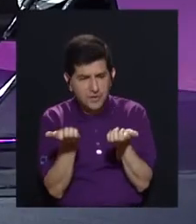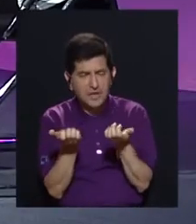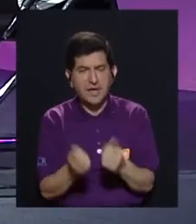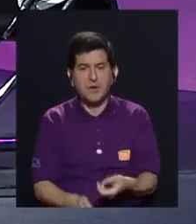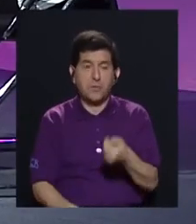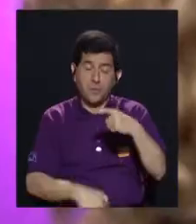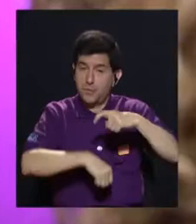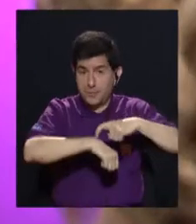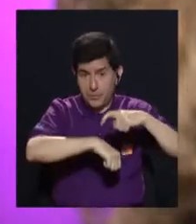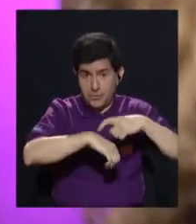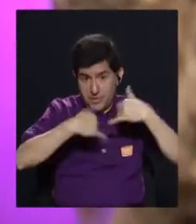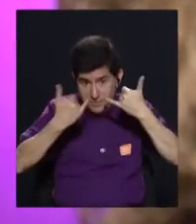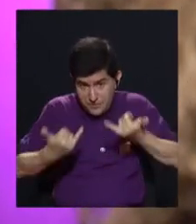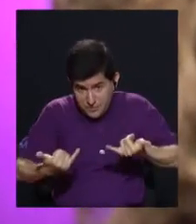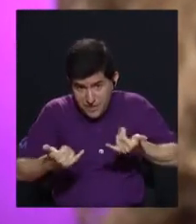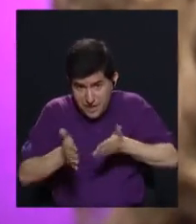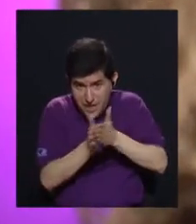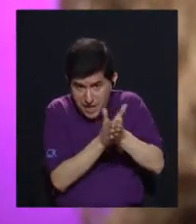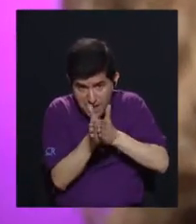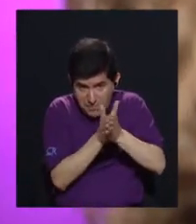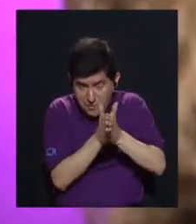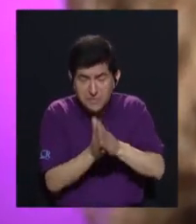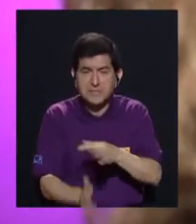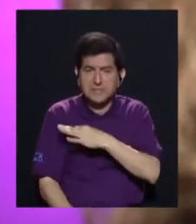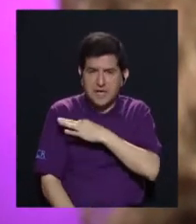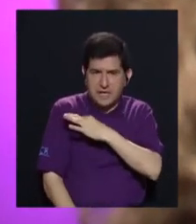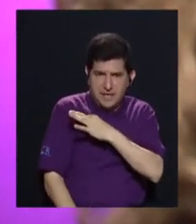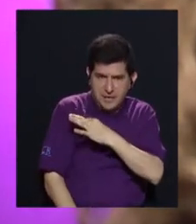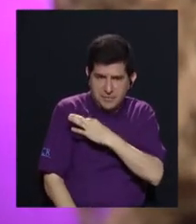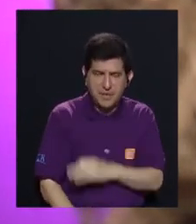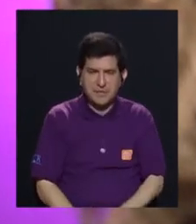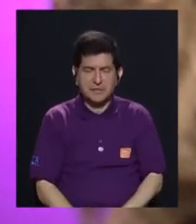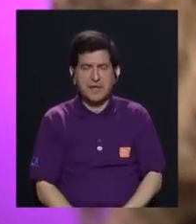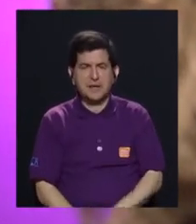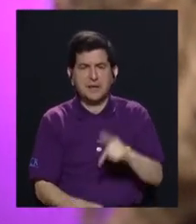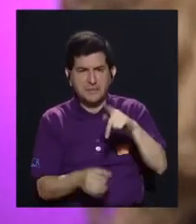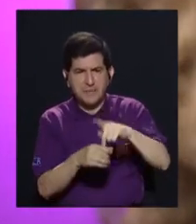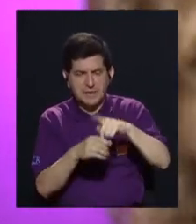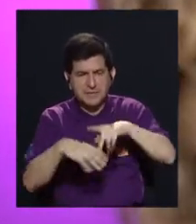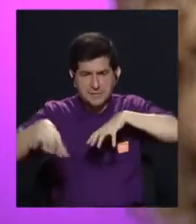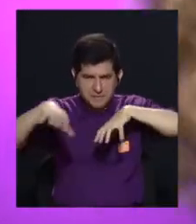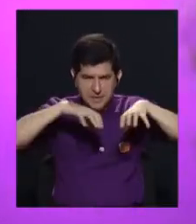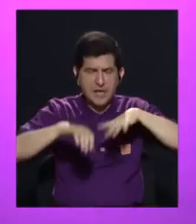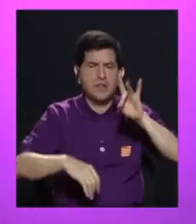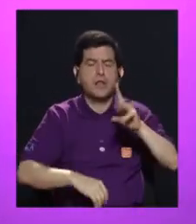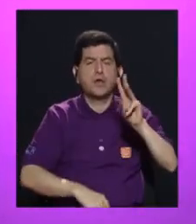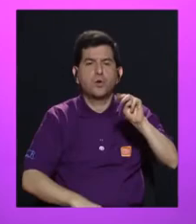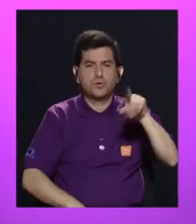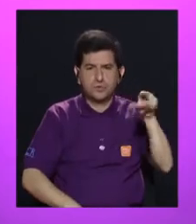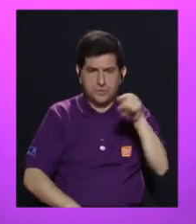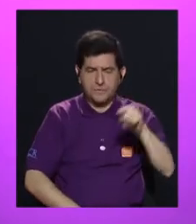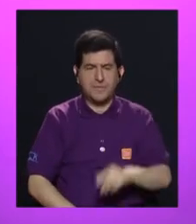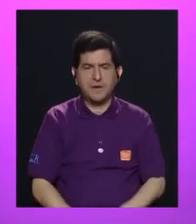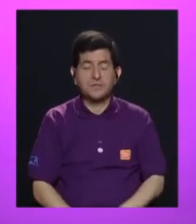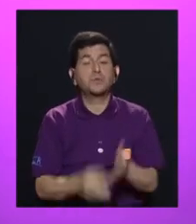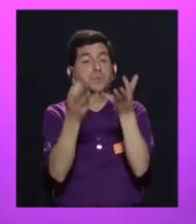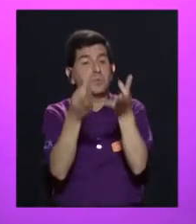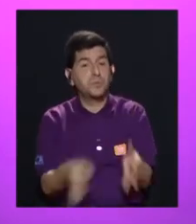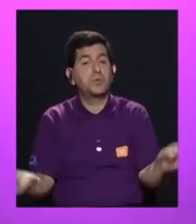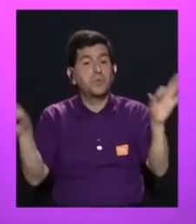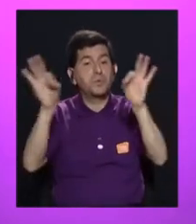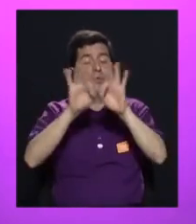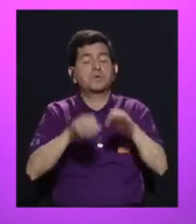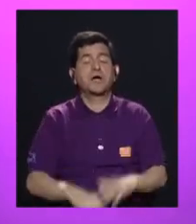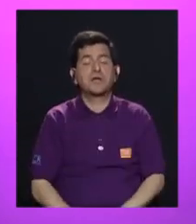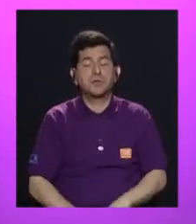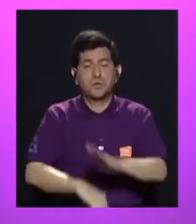que nos queda poco tiempo sin olvidar que para invitarlos invitarles a que se sumen a la concentración del 8 de marzo es muy importante se está